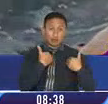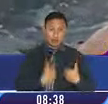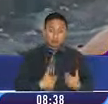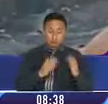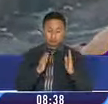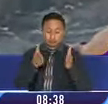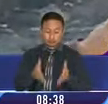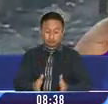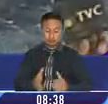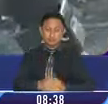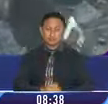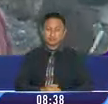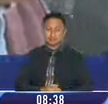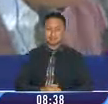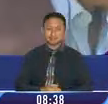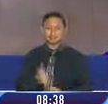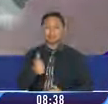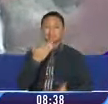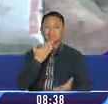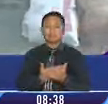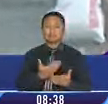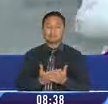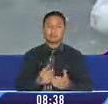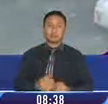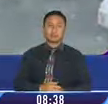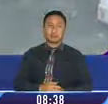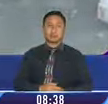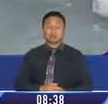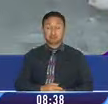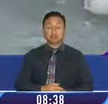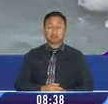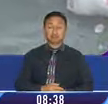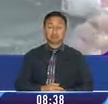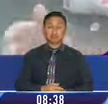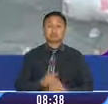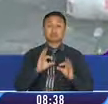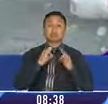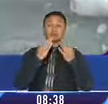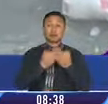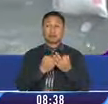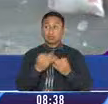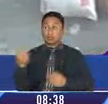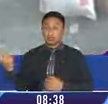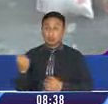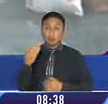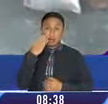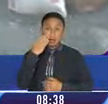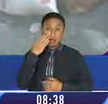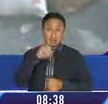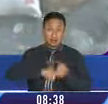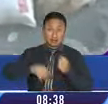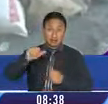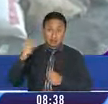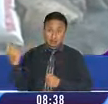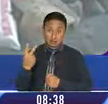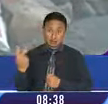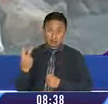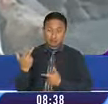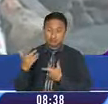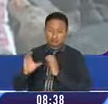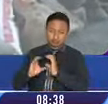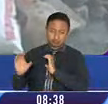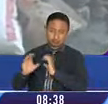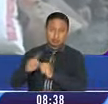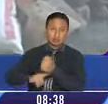que tenemos acá. Perfecto, agradecemos a la teniente y por acá también tenemos a los familiares, tenemos a la hermana y a la madre. Vamos a conversar con la hermana,